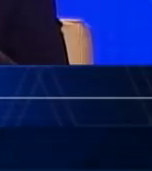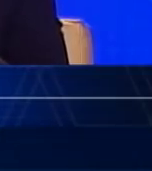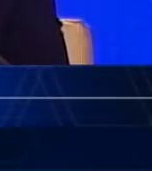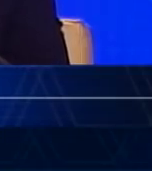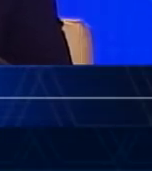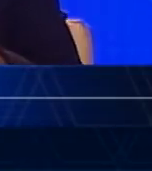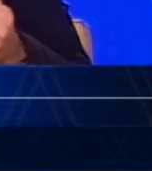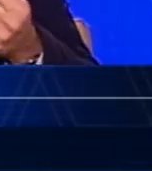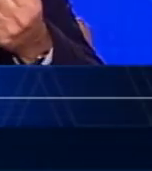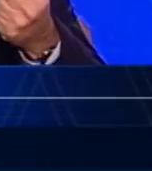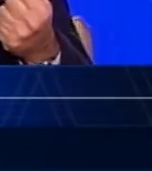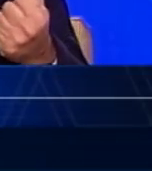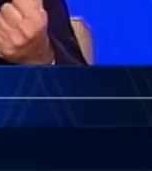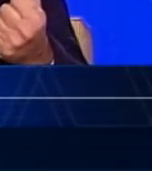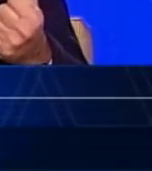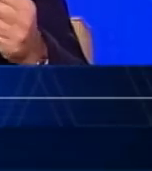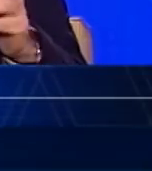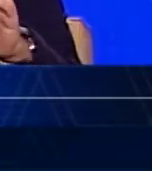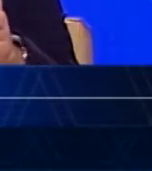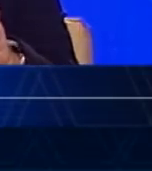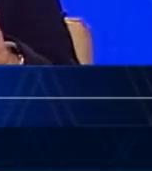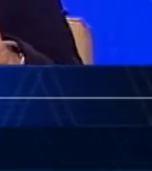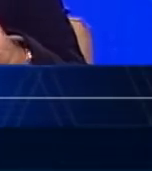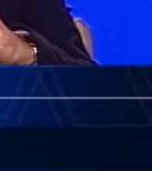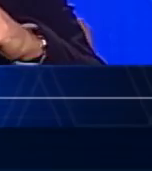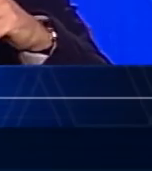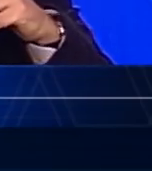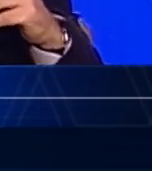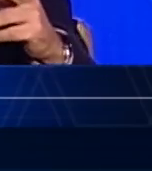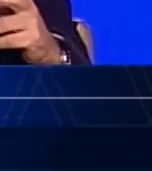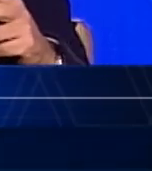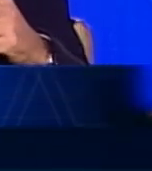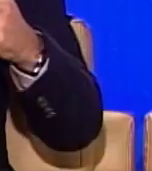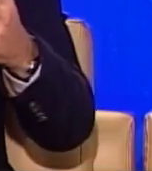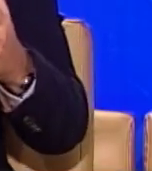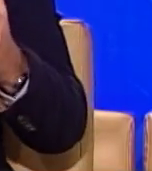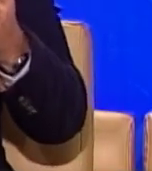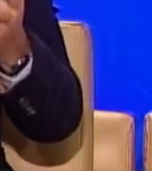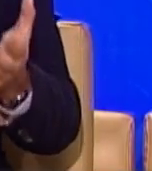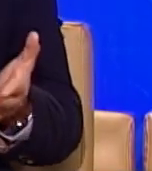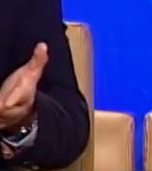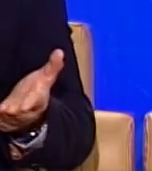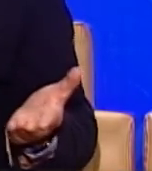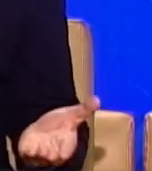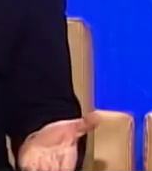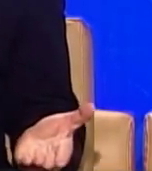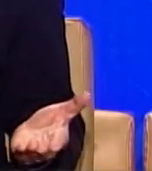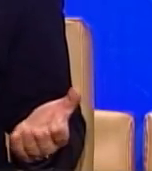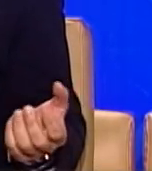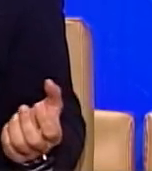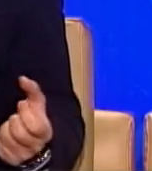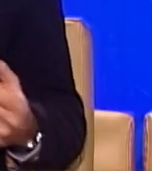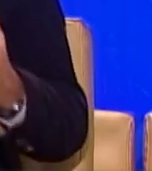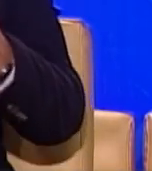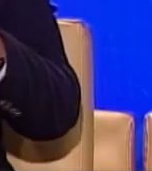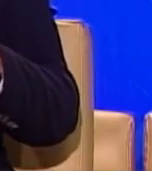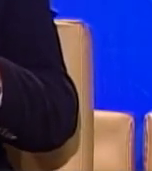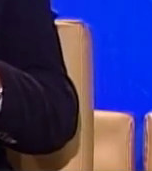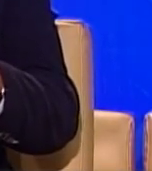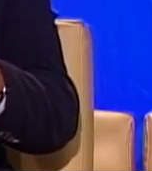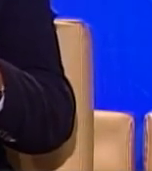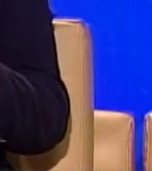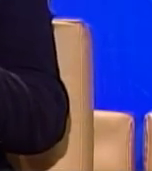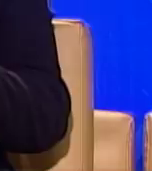para garantizar que el cuatro siga sonando, sino para impulsar la creación de empleo alrededor de la fabricación del cuatro,